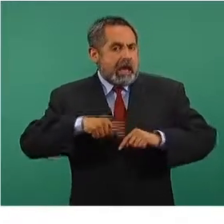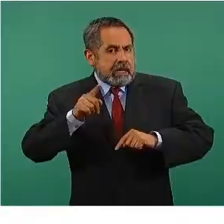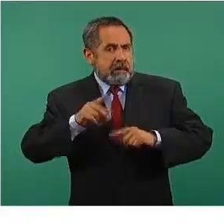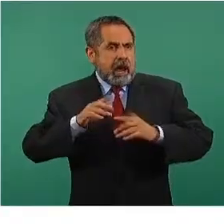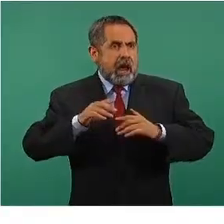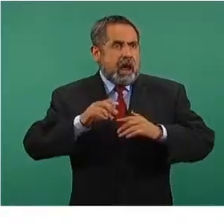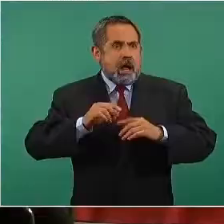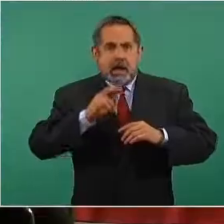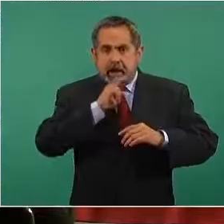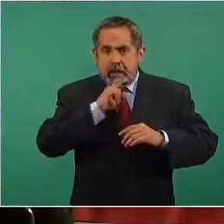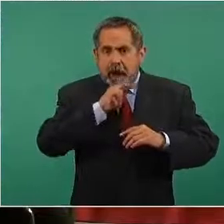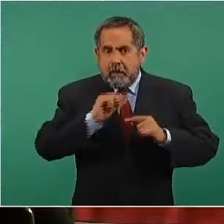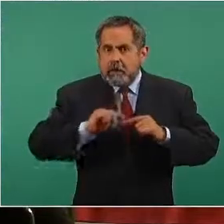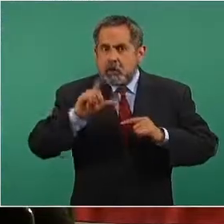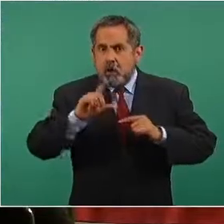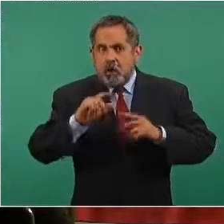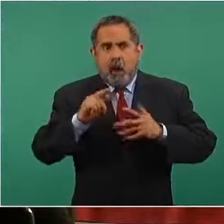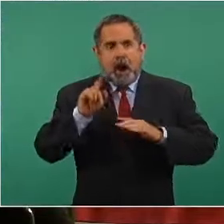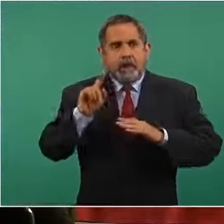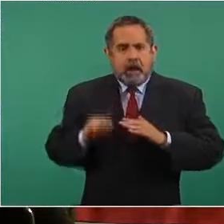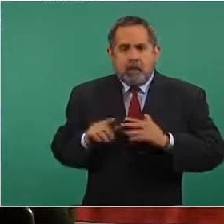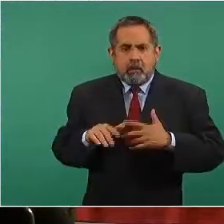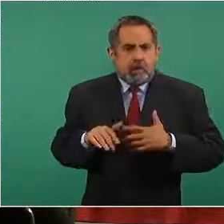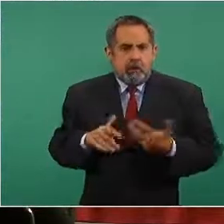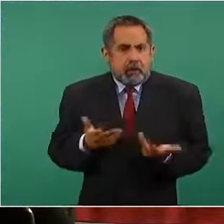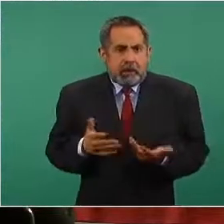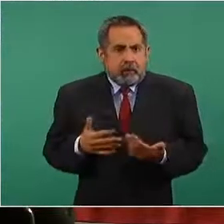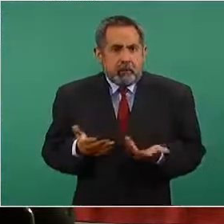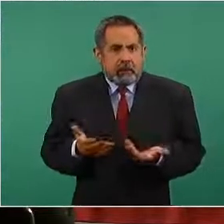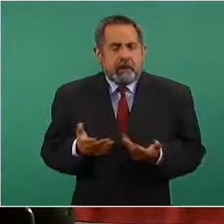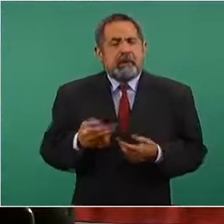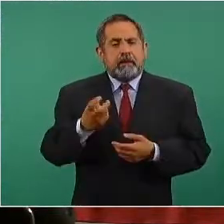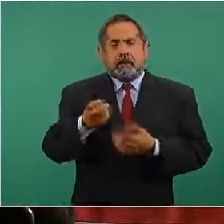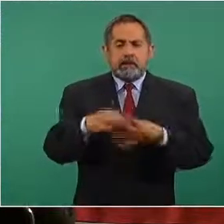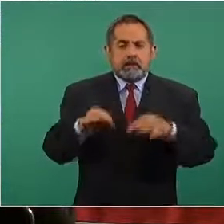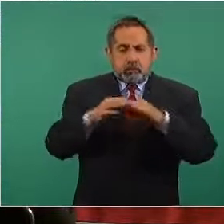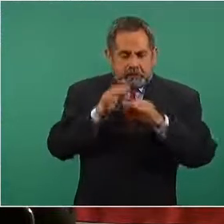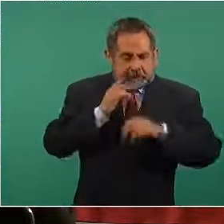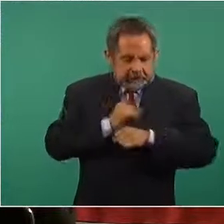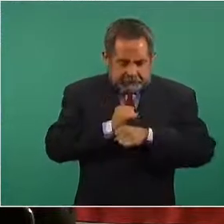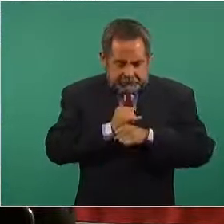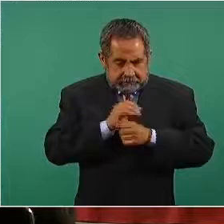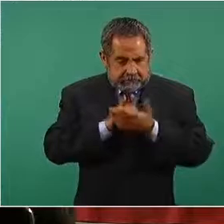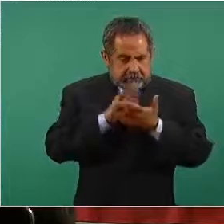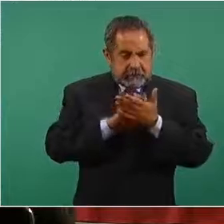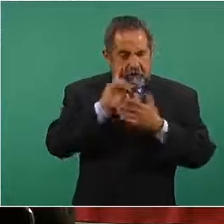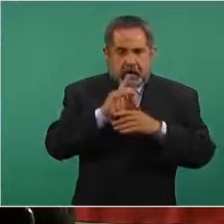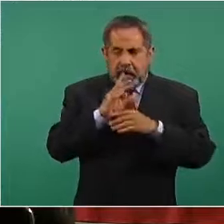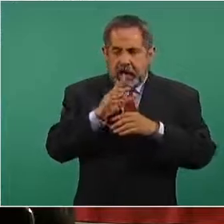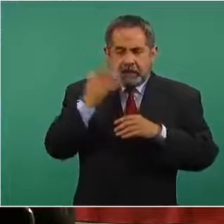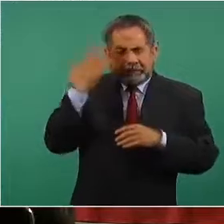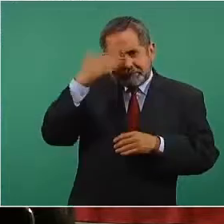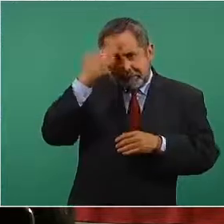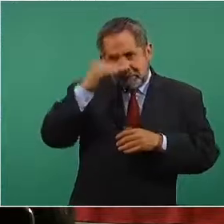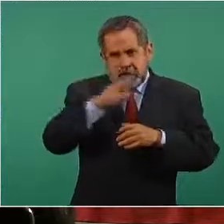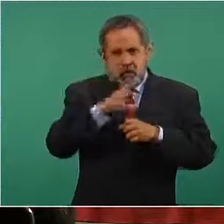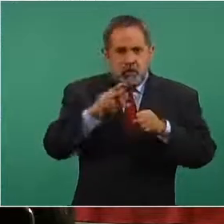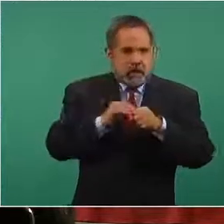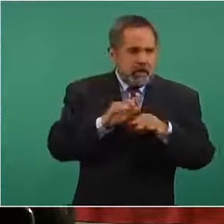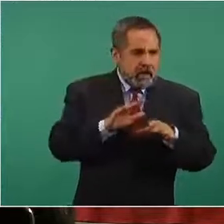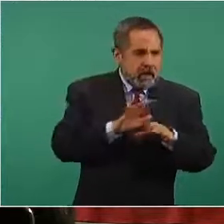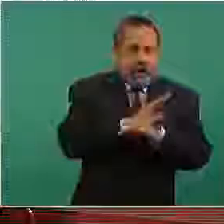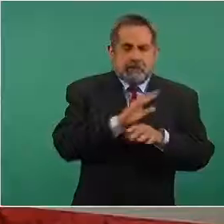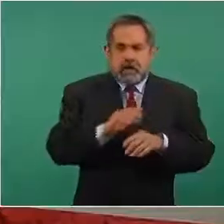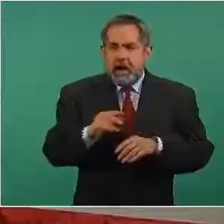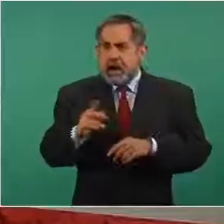está creciendo rápidamente, va para abajo, y esos son datos que son los que realmente nos ayudan mucho a reforzar acciones, a modificar